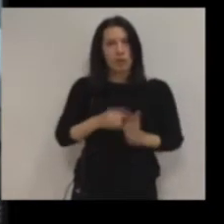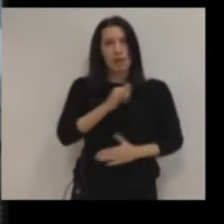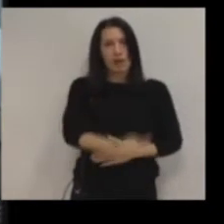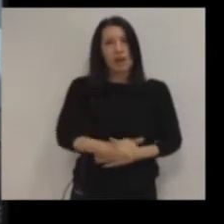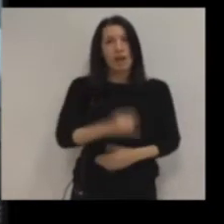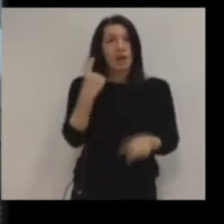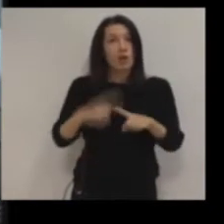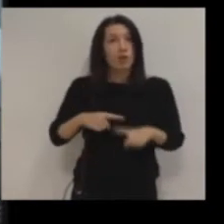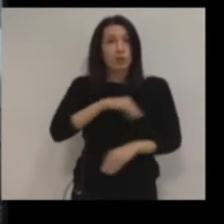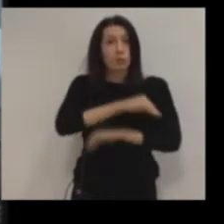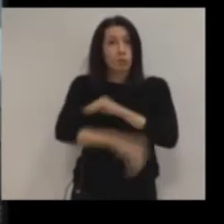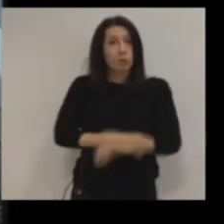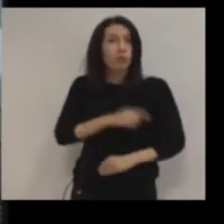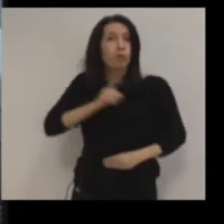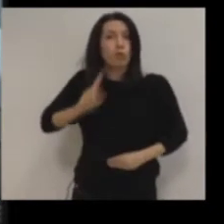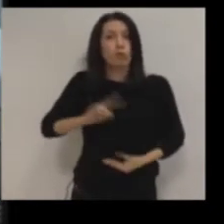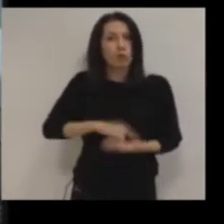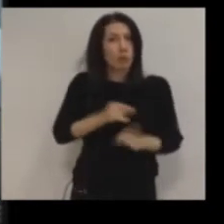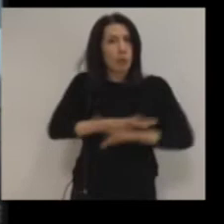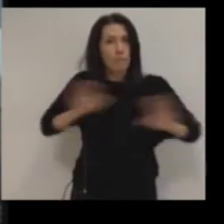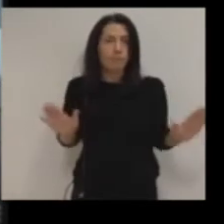pueden salvar solo con tecnología. Oye,